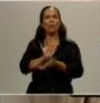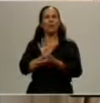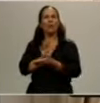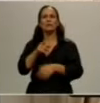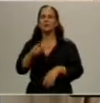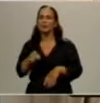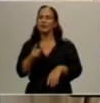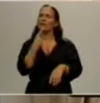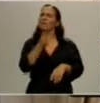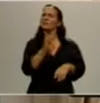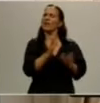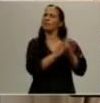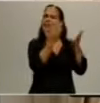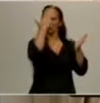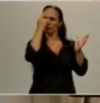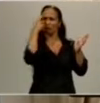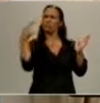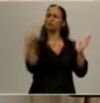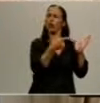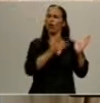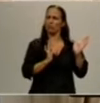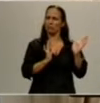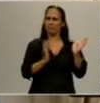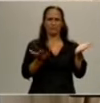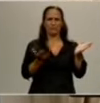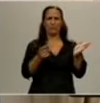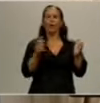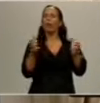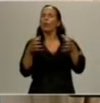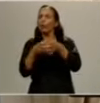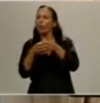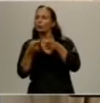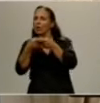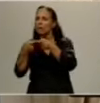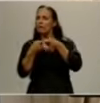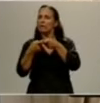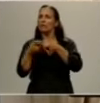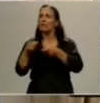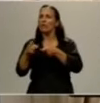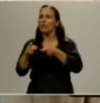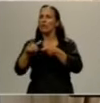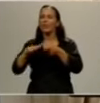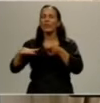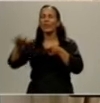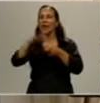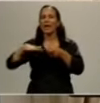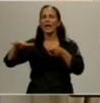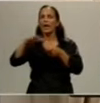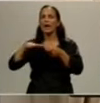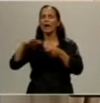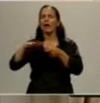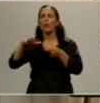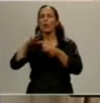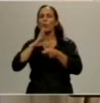de inconstitucionalidad junto a otras entidades también representativas del sector de la